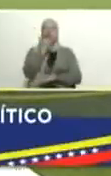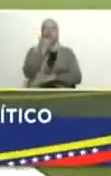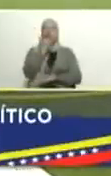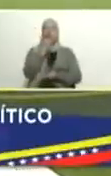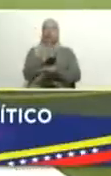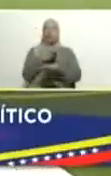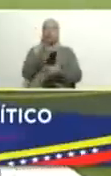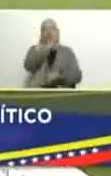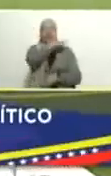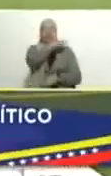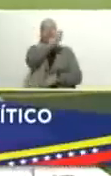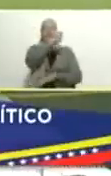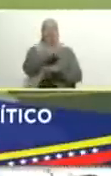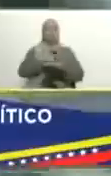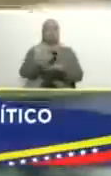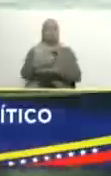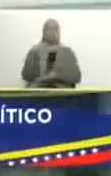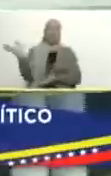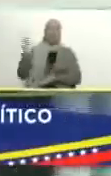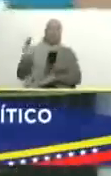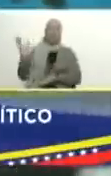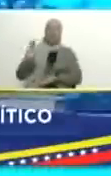El jefe de gobierno de Caracas.